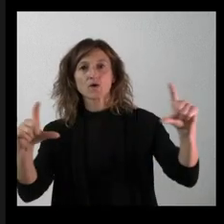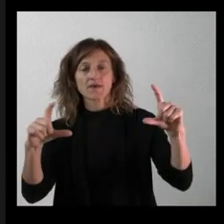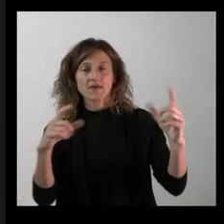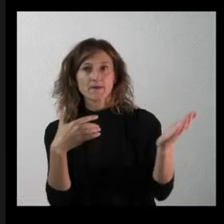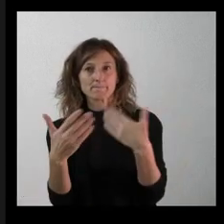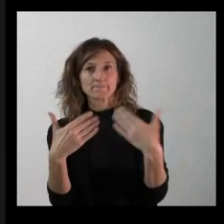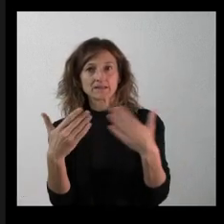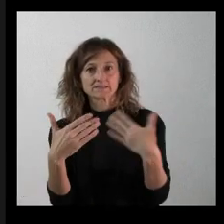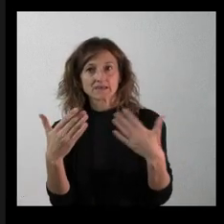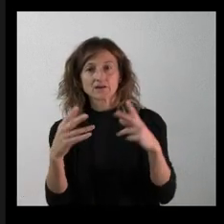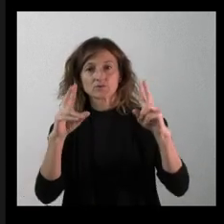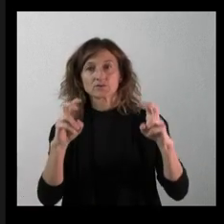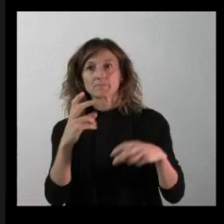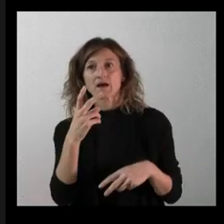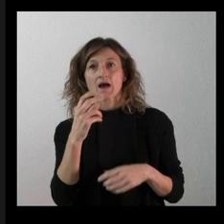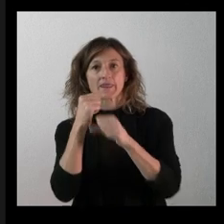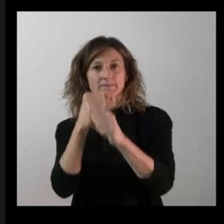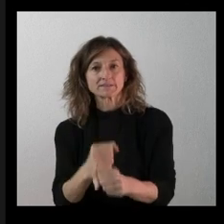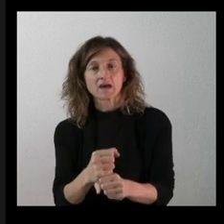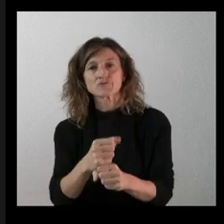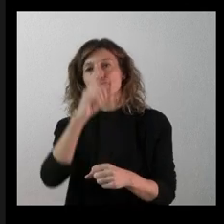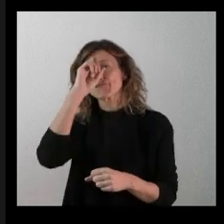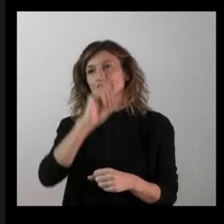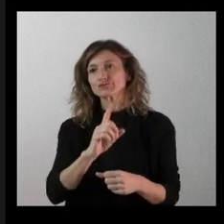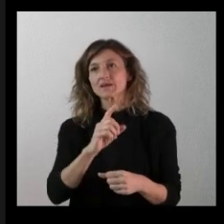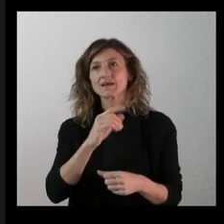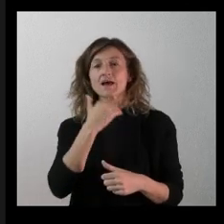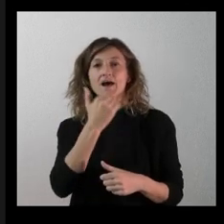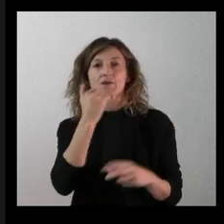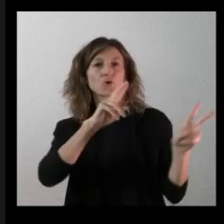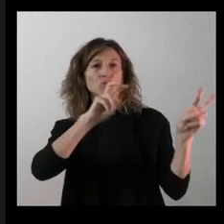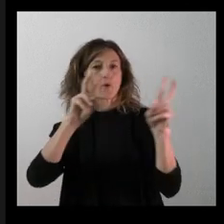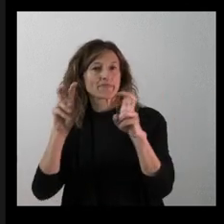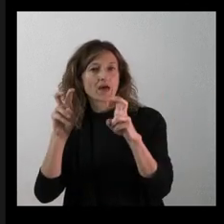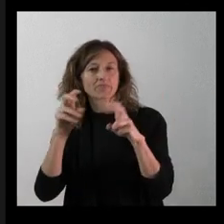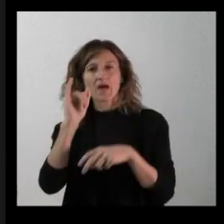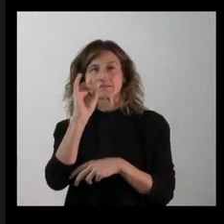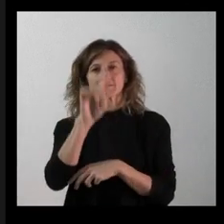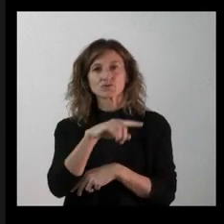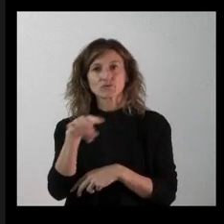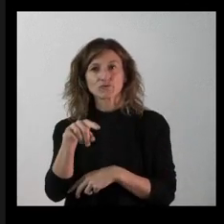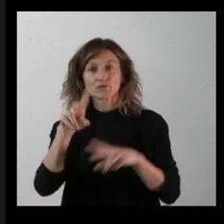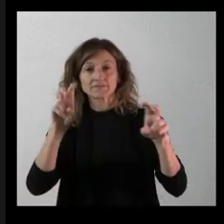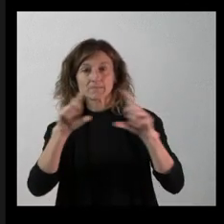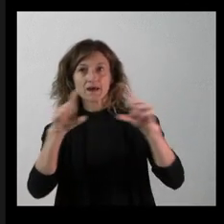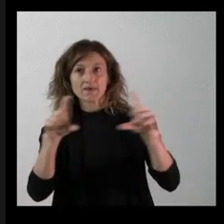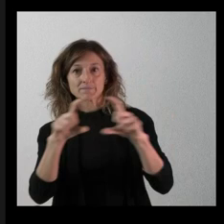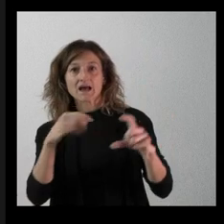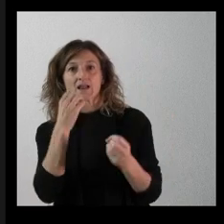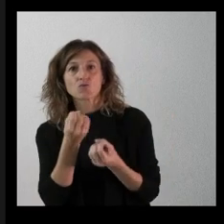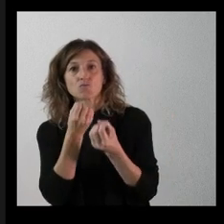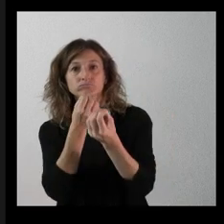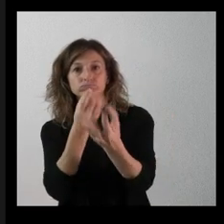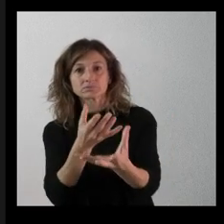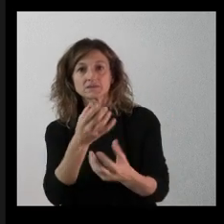en ese 20 aniversario no sé si hay algo algo novedoso sobre el Parque empresarial del medio ambiente algo que nos puede adelantar